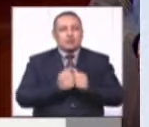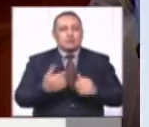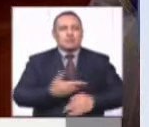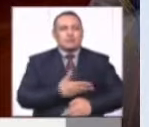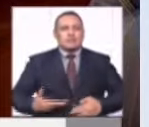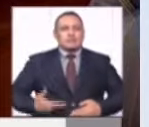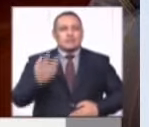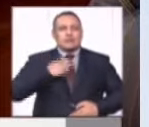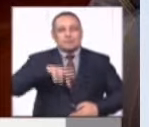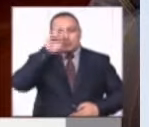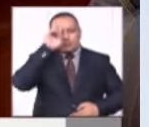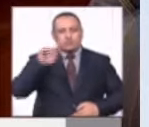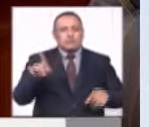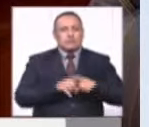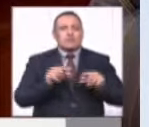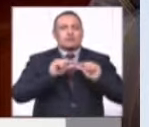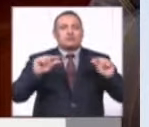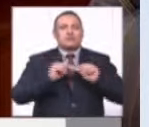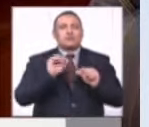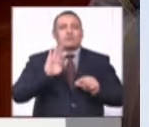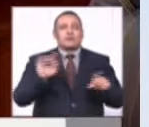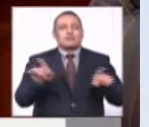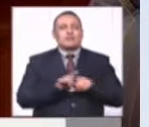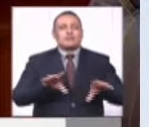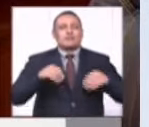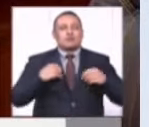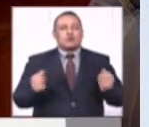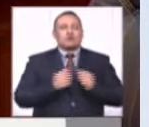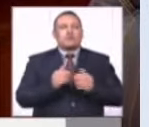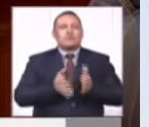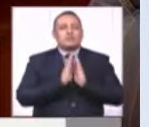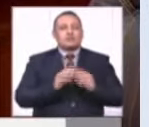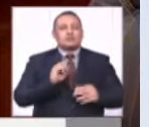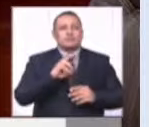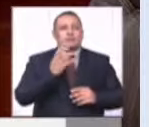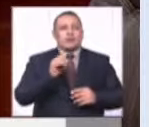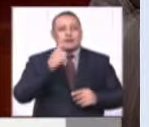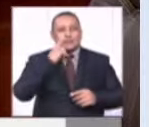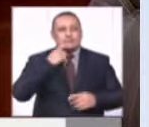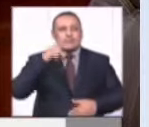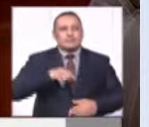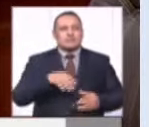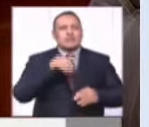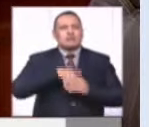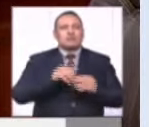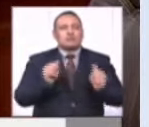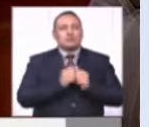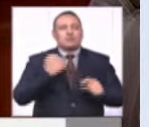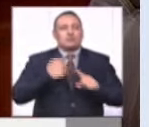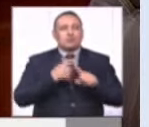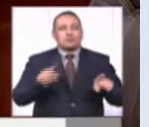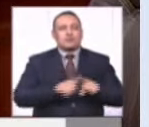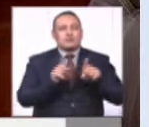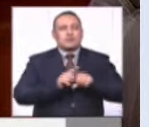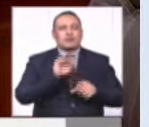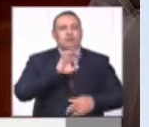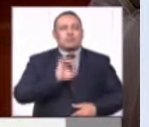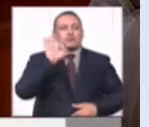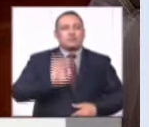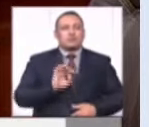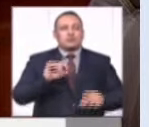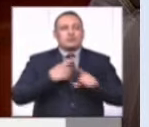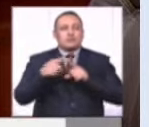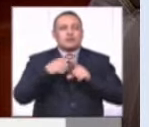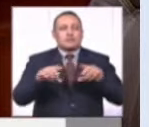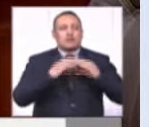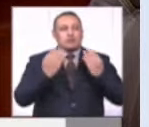Presidente de la República. Inciso B. Para la admisión del pedido de vacancia se requiere el voto de por lo menos el 40% de